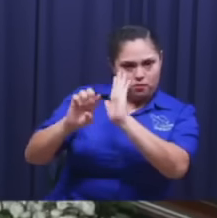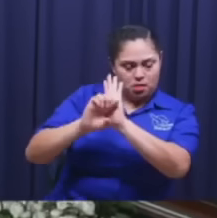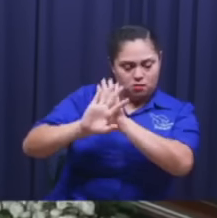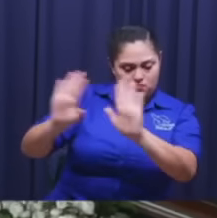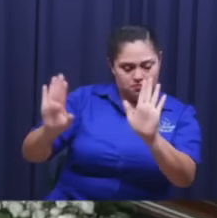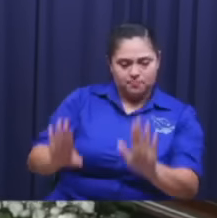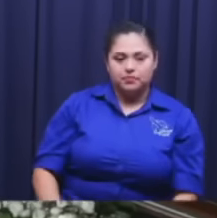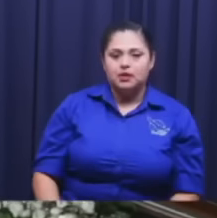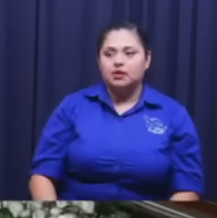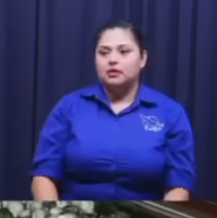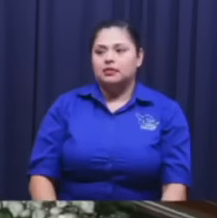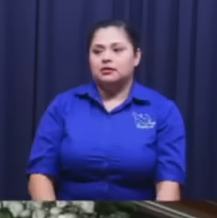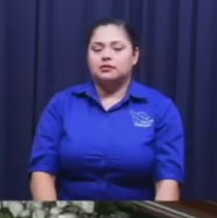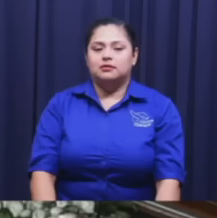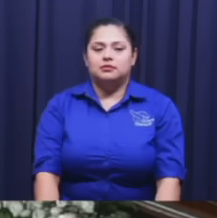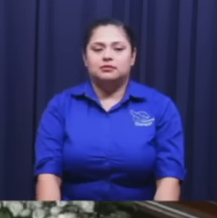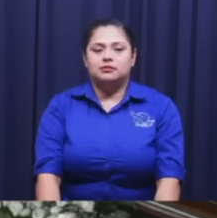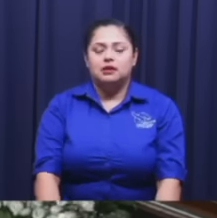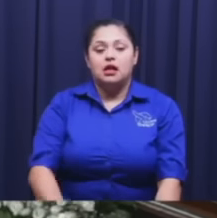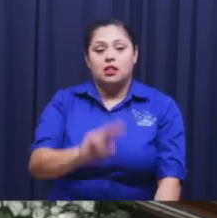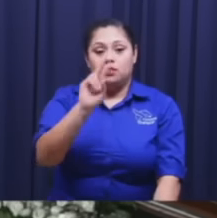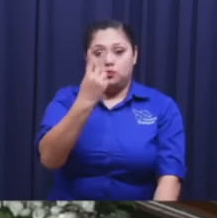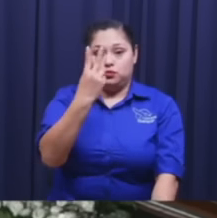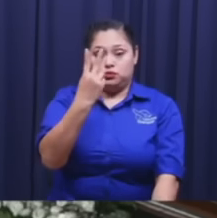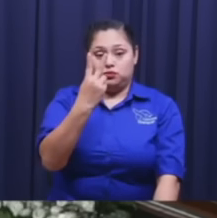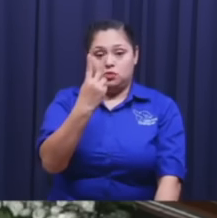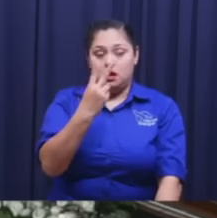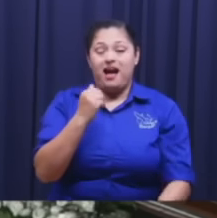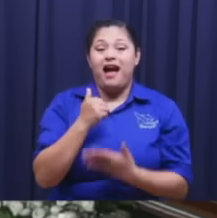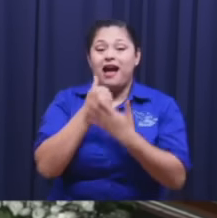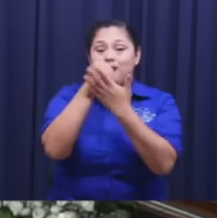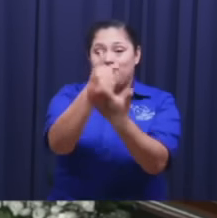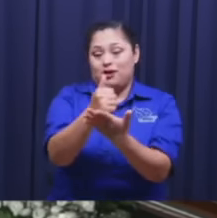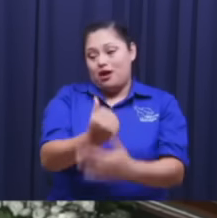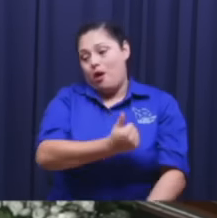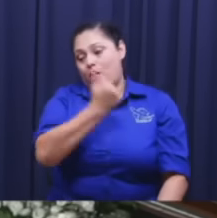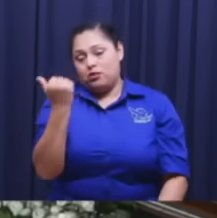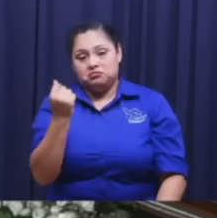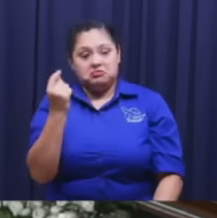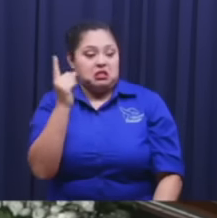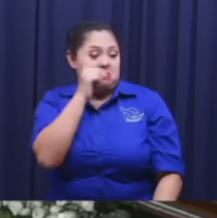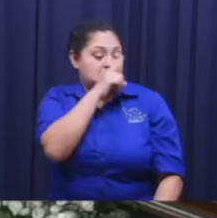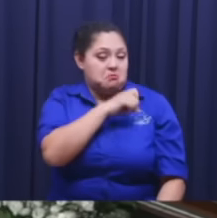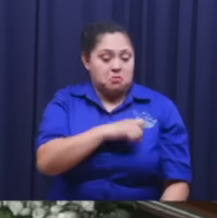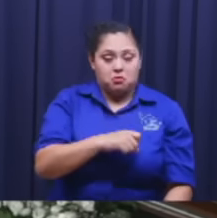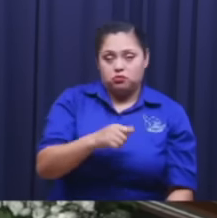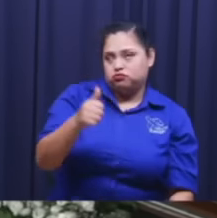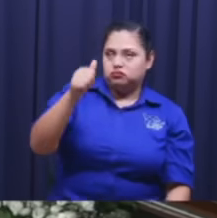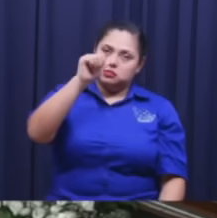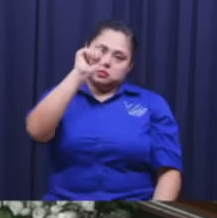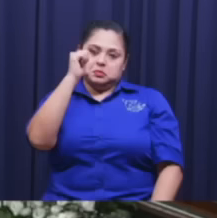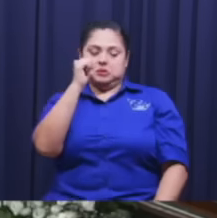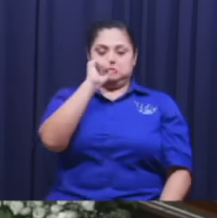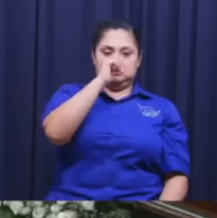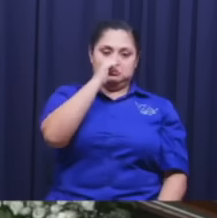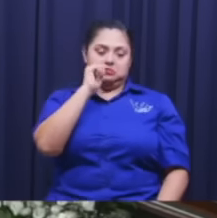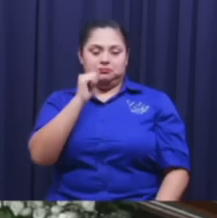Pongámoslo así, claro y pelado. Y número dos, a ayudar a otros a que tampoco lo haga.